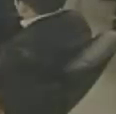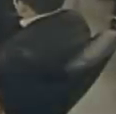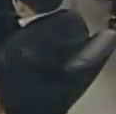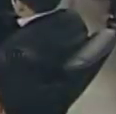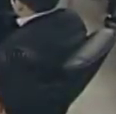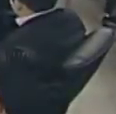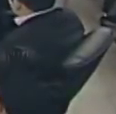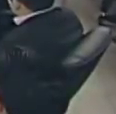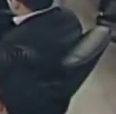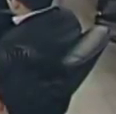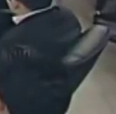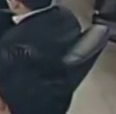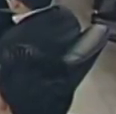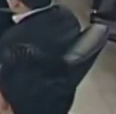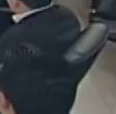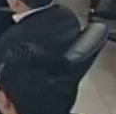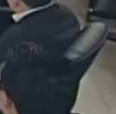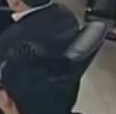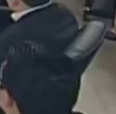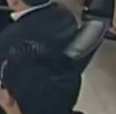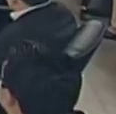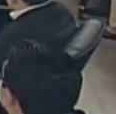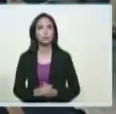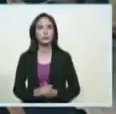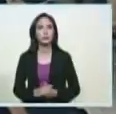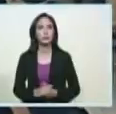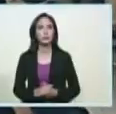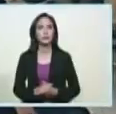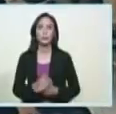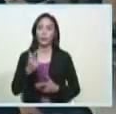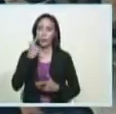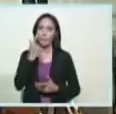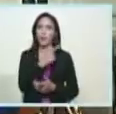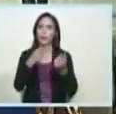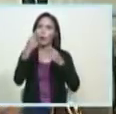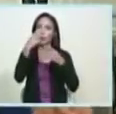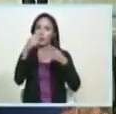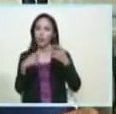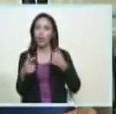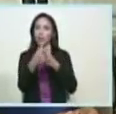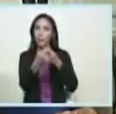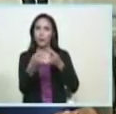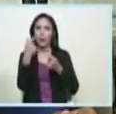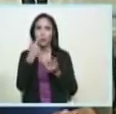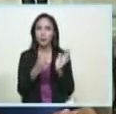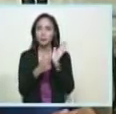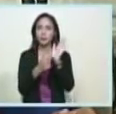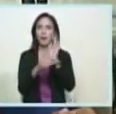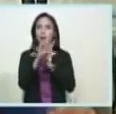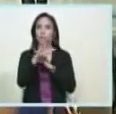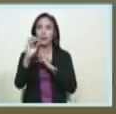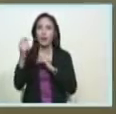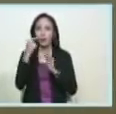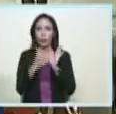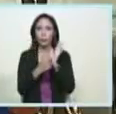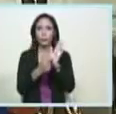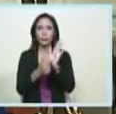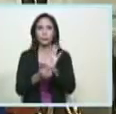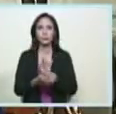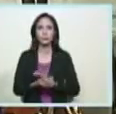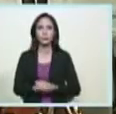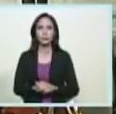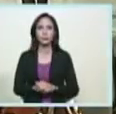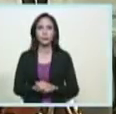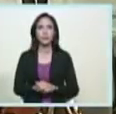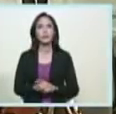de nuestra amada patria venezuela aquí está el billete de 500 billete de máxima denominación bueno perdón